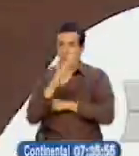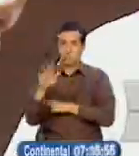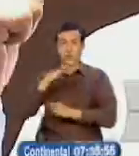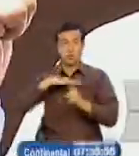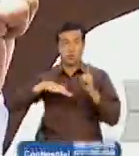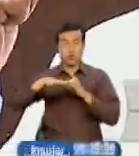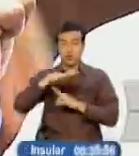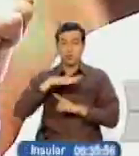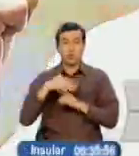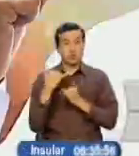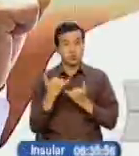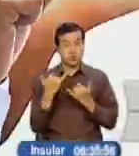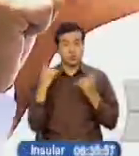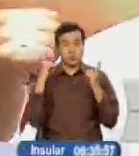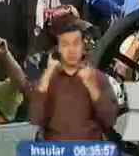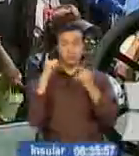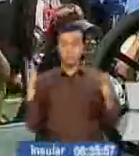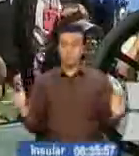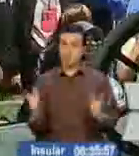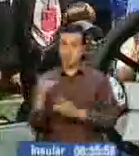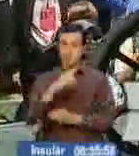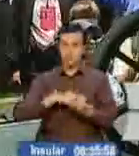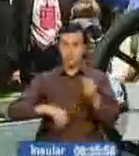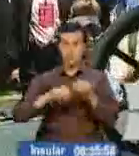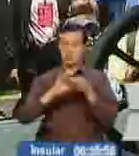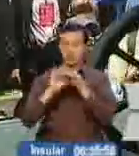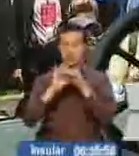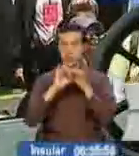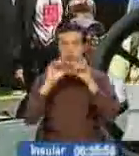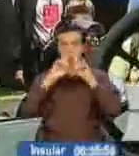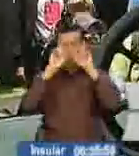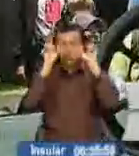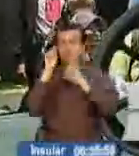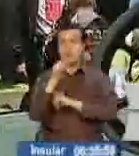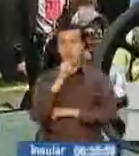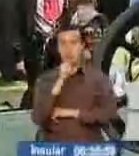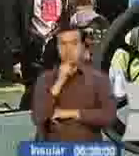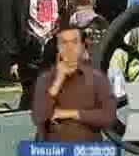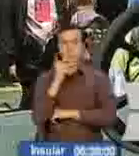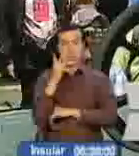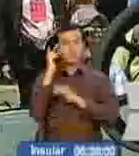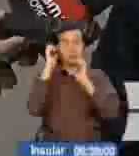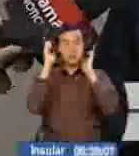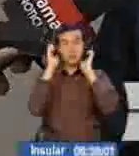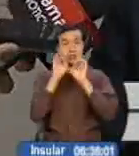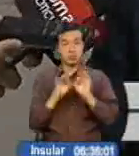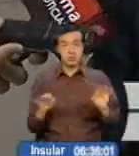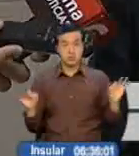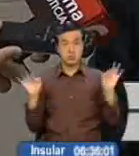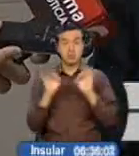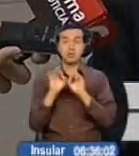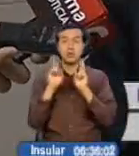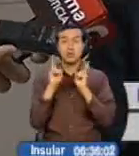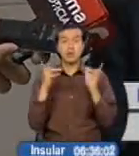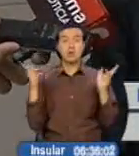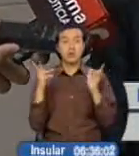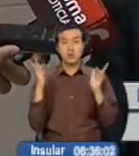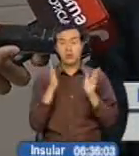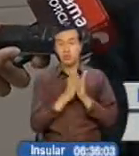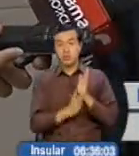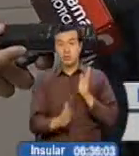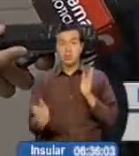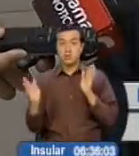que enfrentará y para ello el fomento de la inversión y la alianza con la empresa privada será una de las estrategias. Salir del tema de recesión